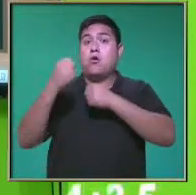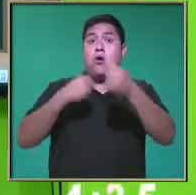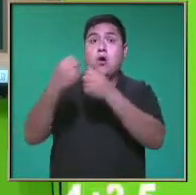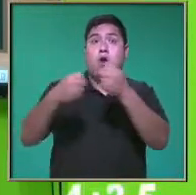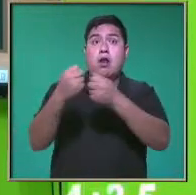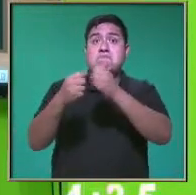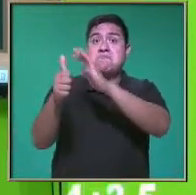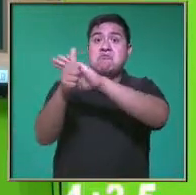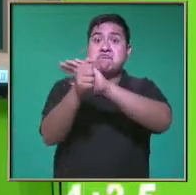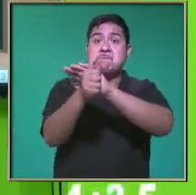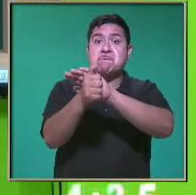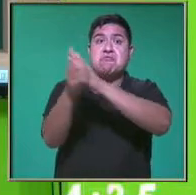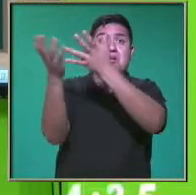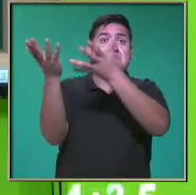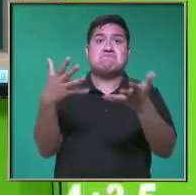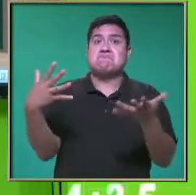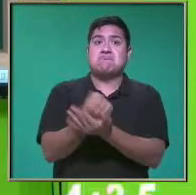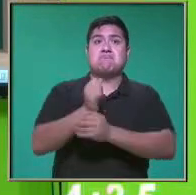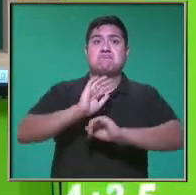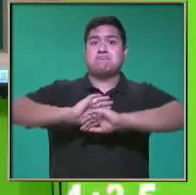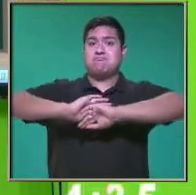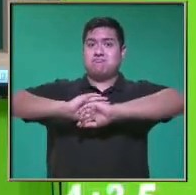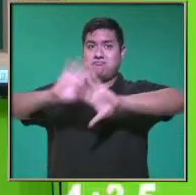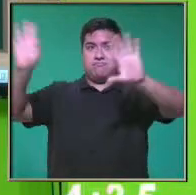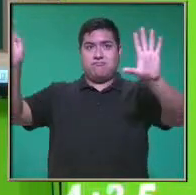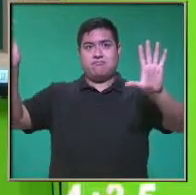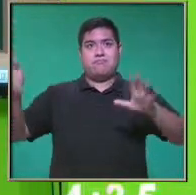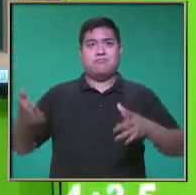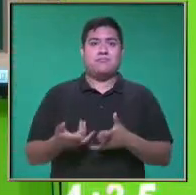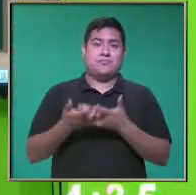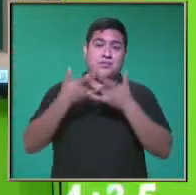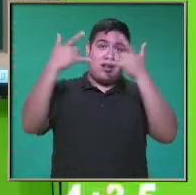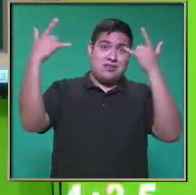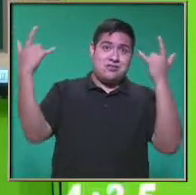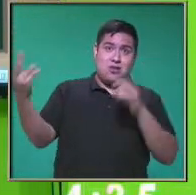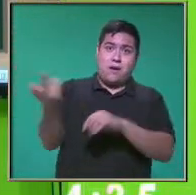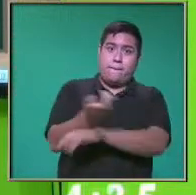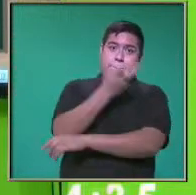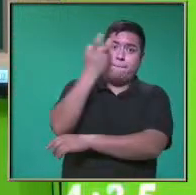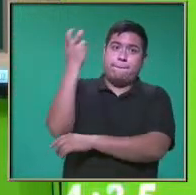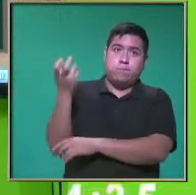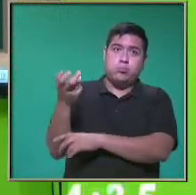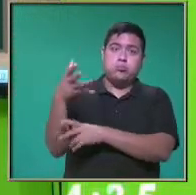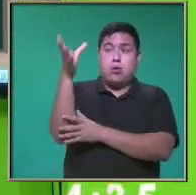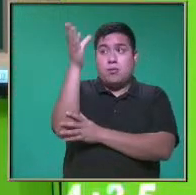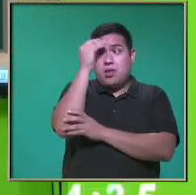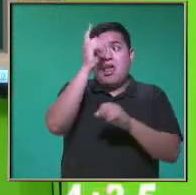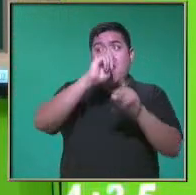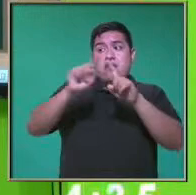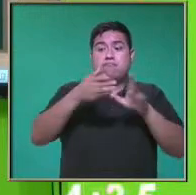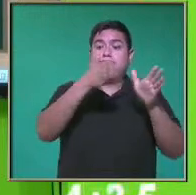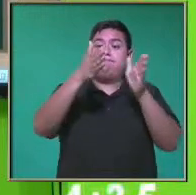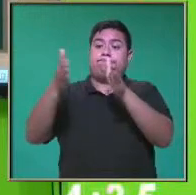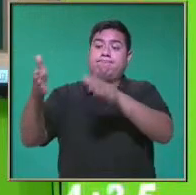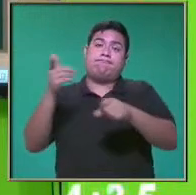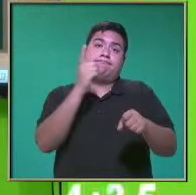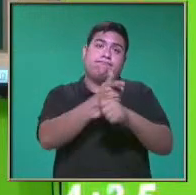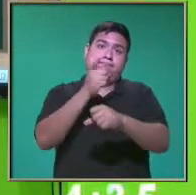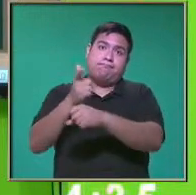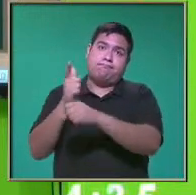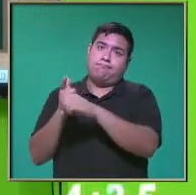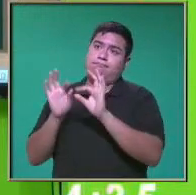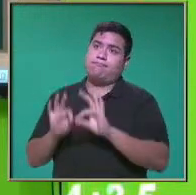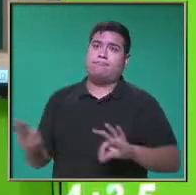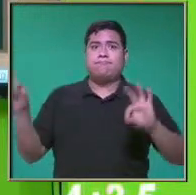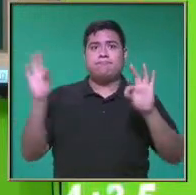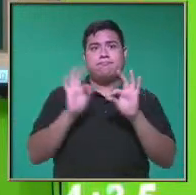había ganado. Esto es lo que sucede en la fábula. Así es como debemos aprender a identificar las partes